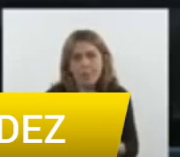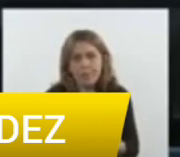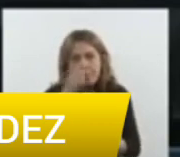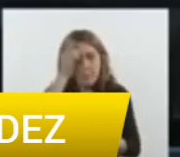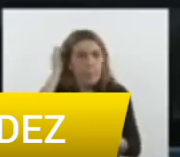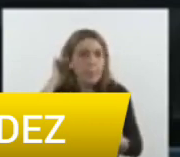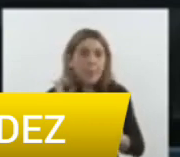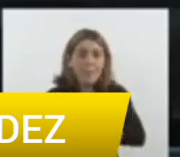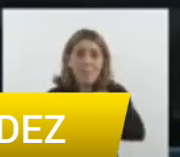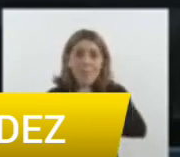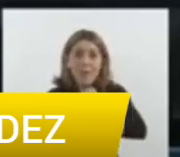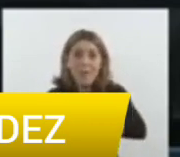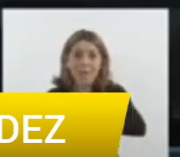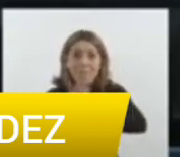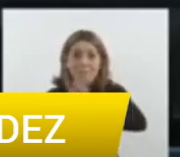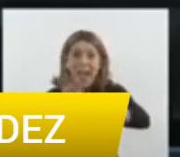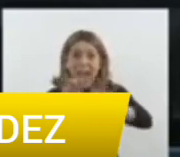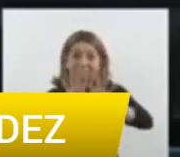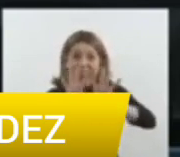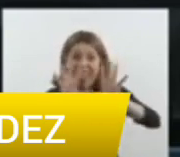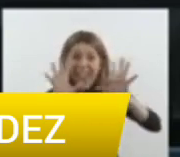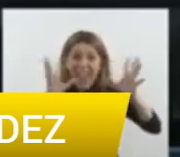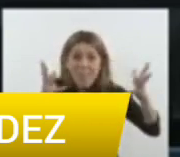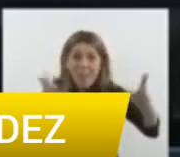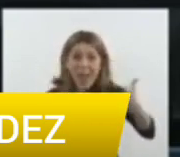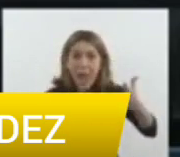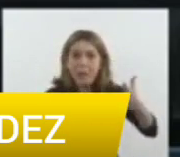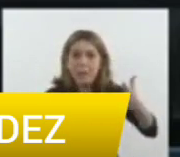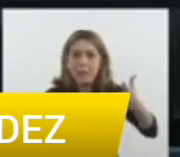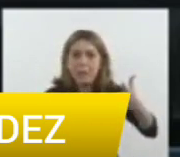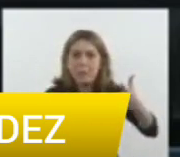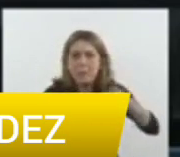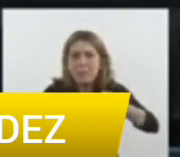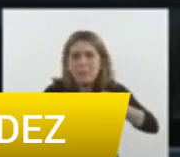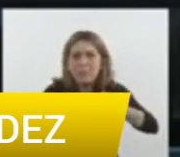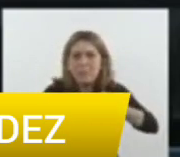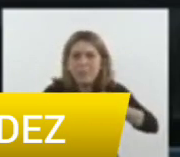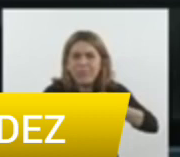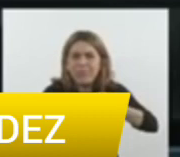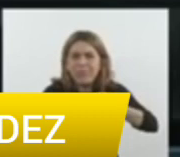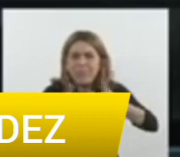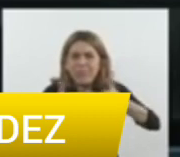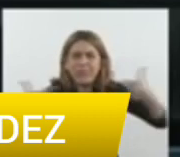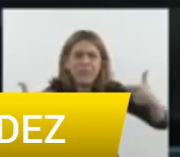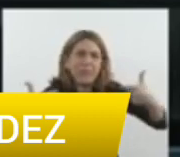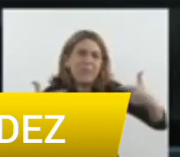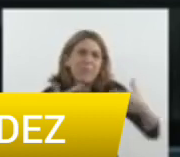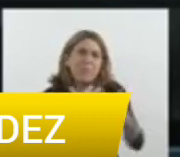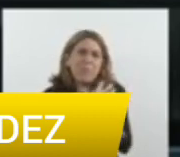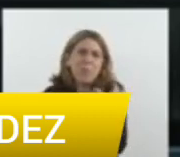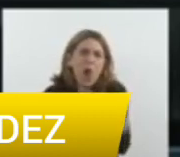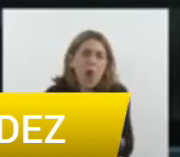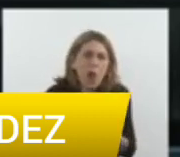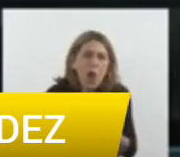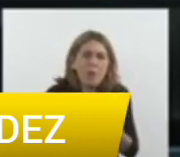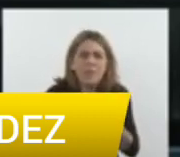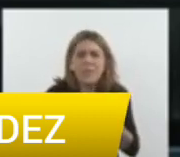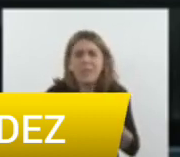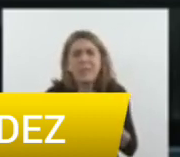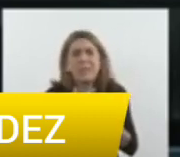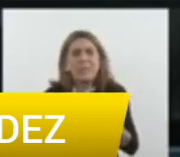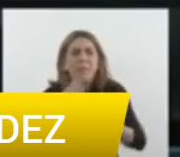la pandemia han crecido la pobreza, la falta de